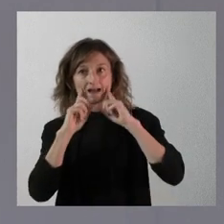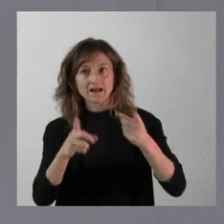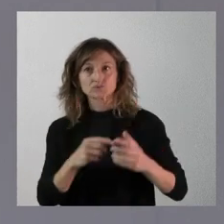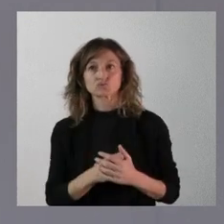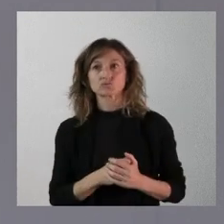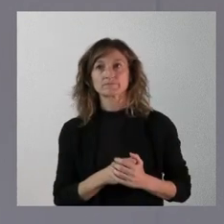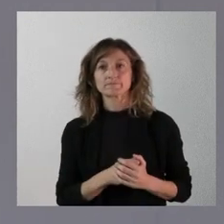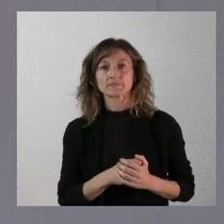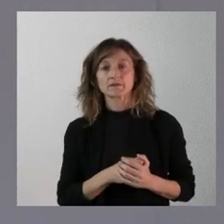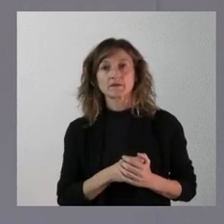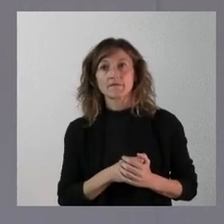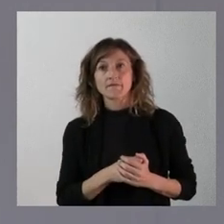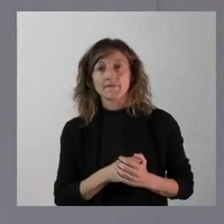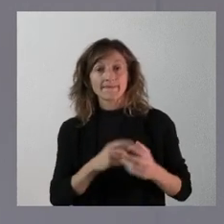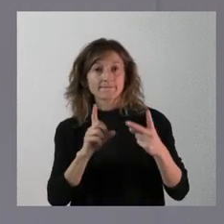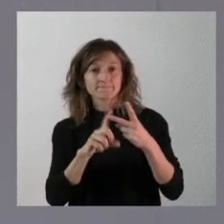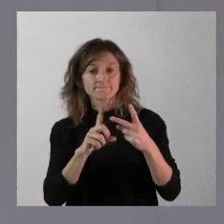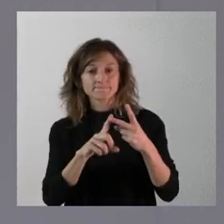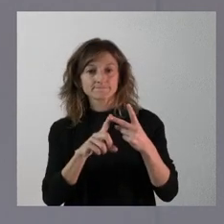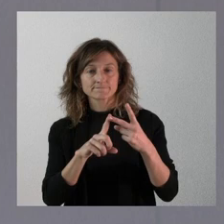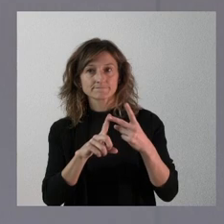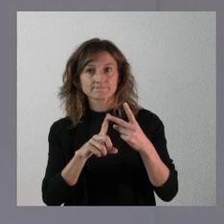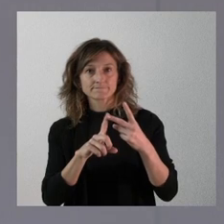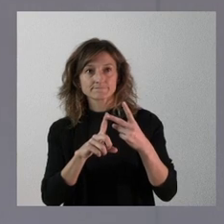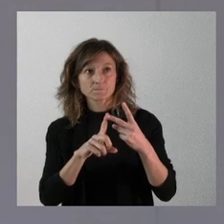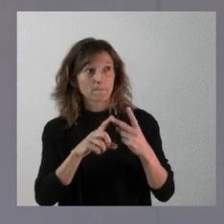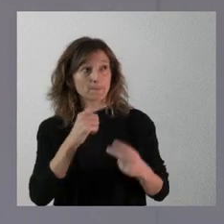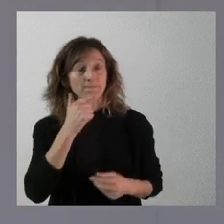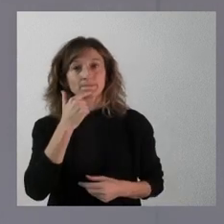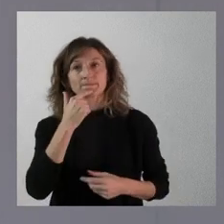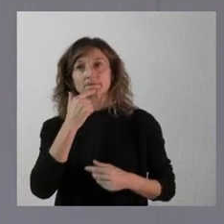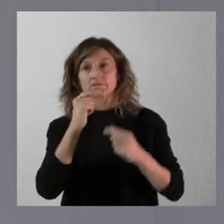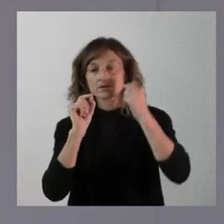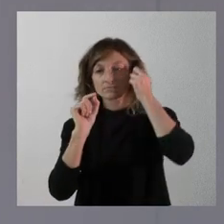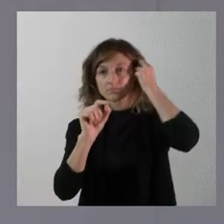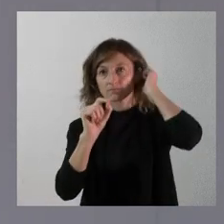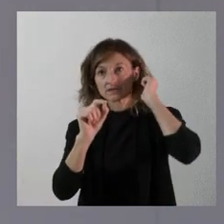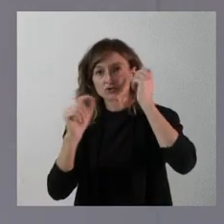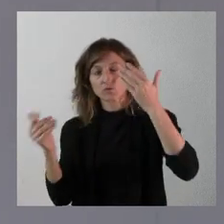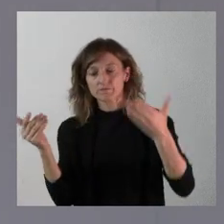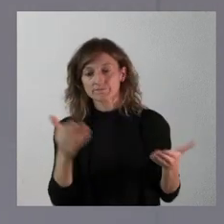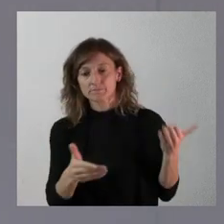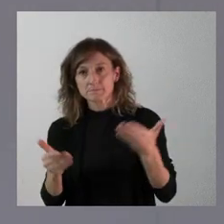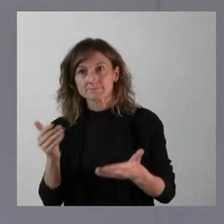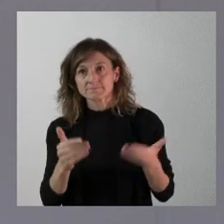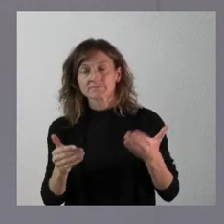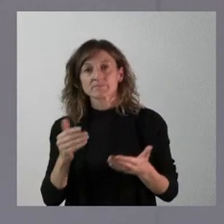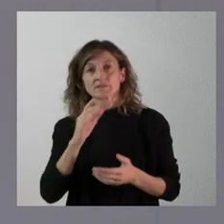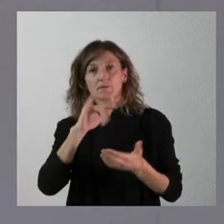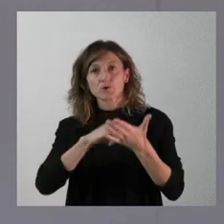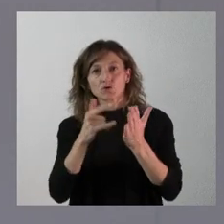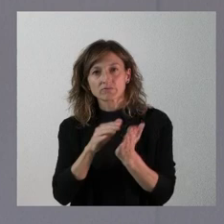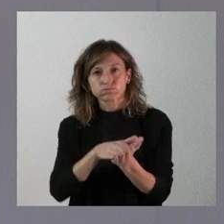segunda cuestión en relación con este cuestiona planteaba es el hecho cierto de que vivimos un momento de una gran demanda de una gran presentación de proyectos